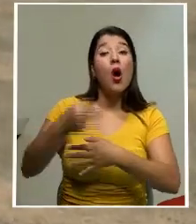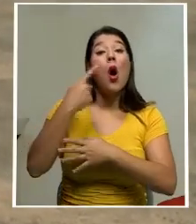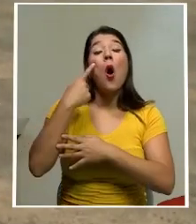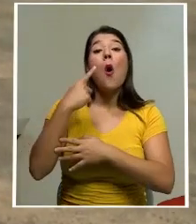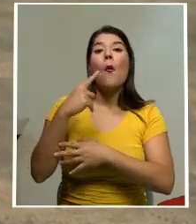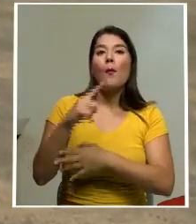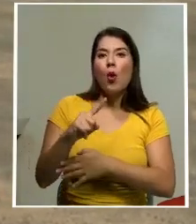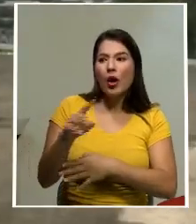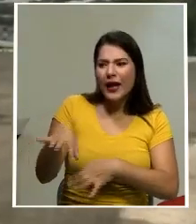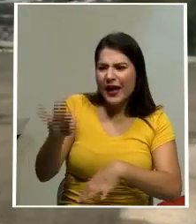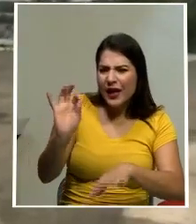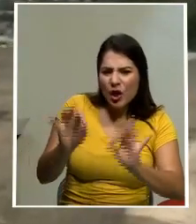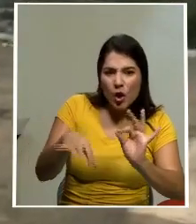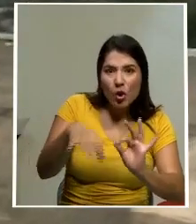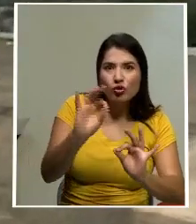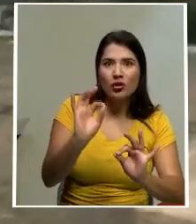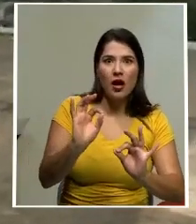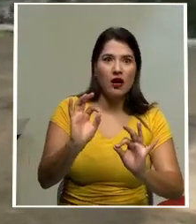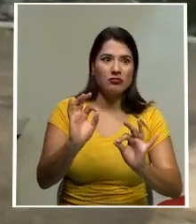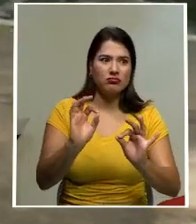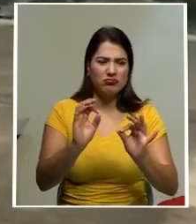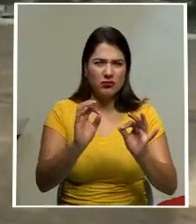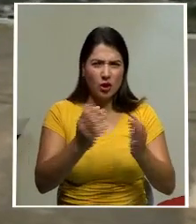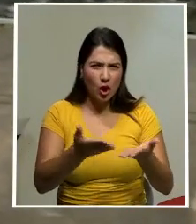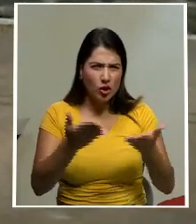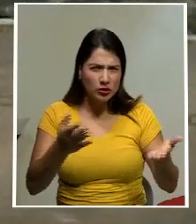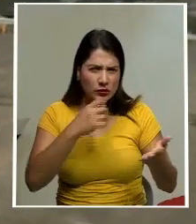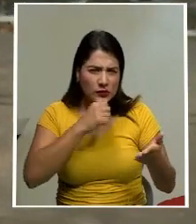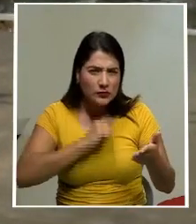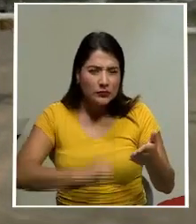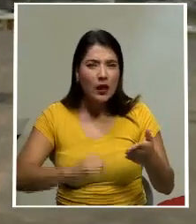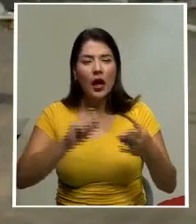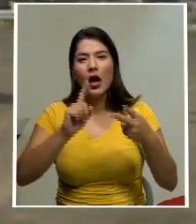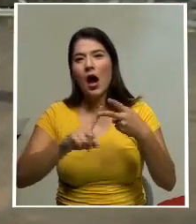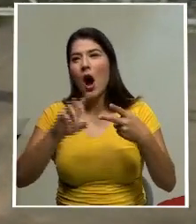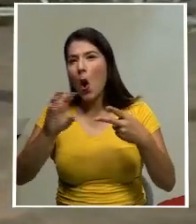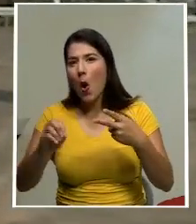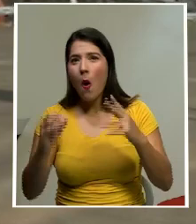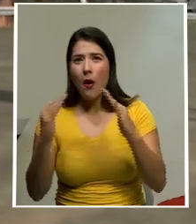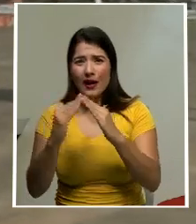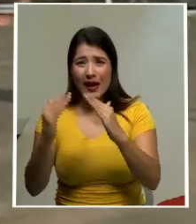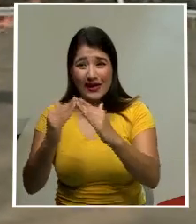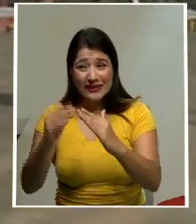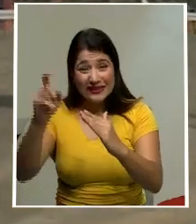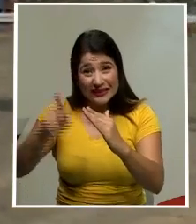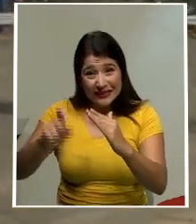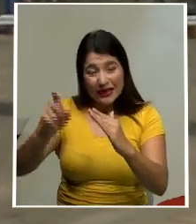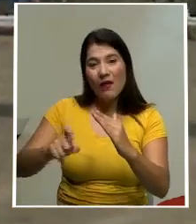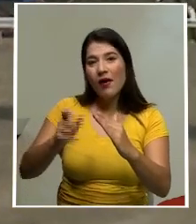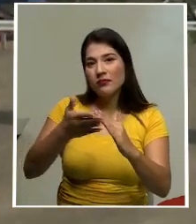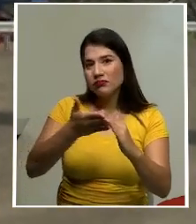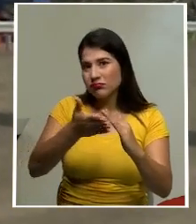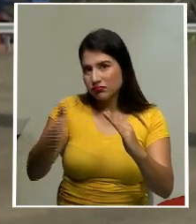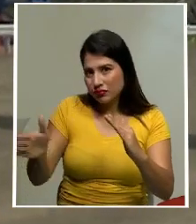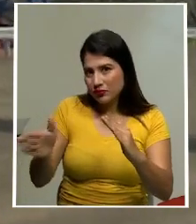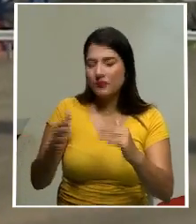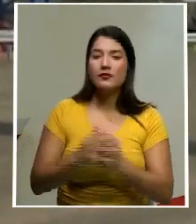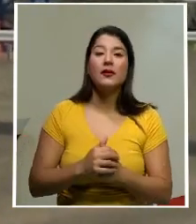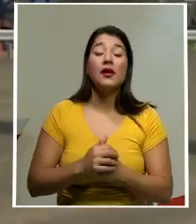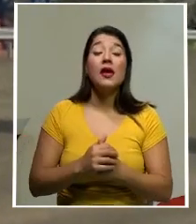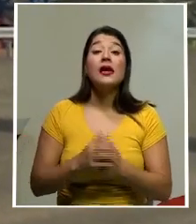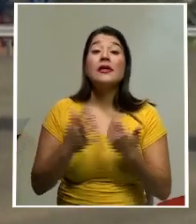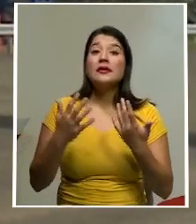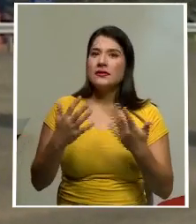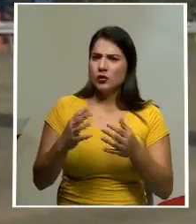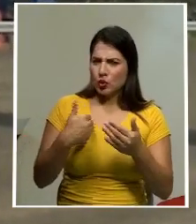restos arqueológicos y expropiaciones, los cuales provocaron la suspensión de las obras por lapsos. De acuerdo con el fideicomiso, a pesar